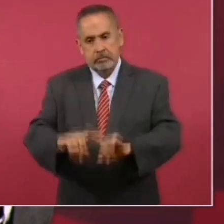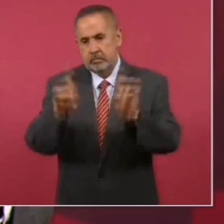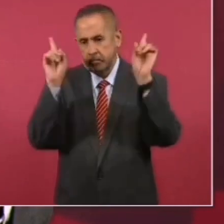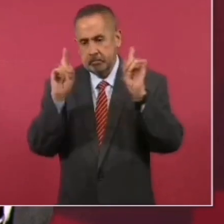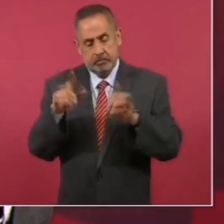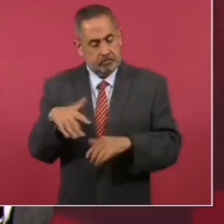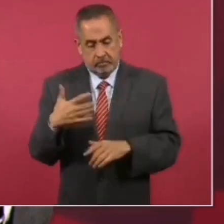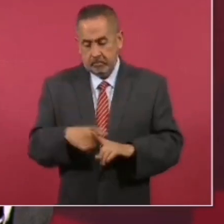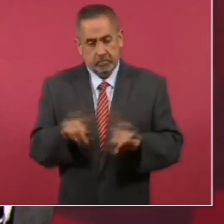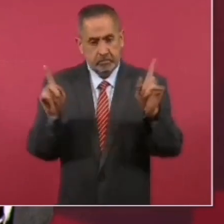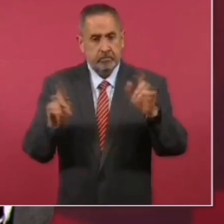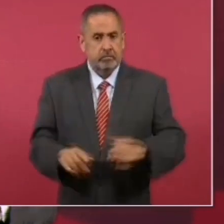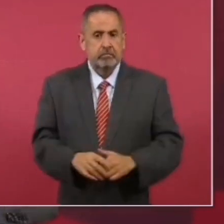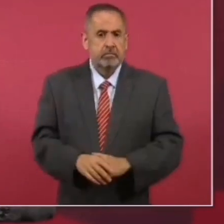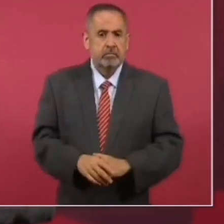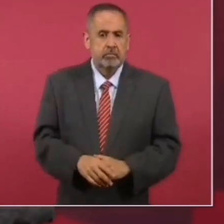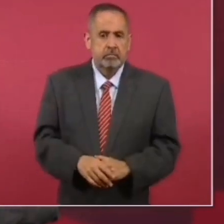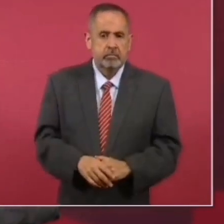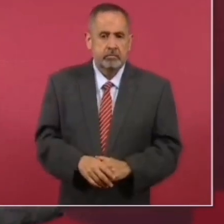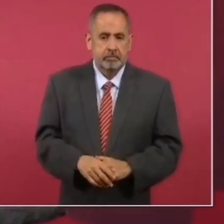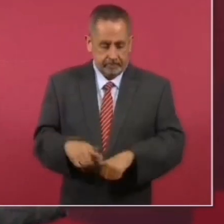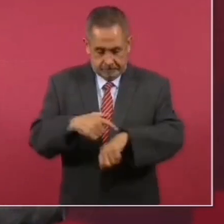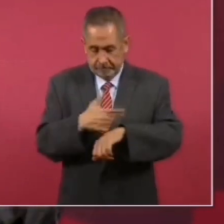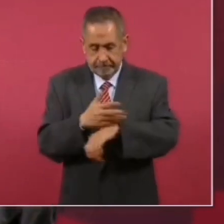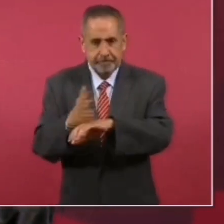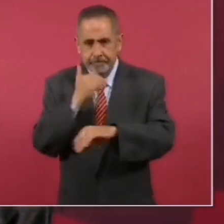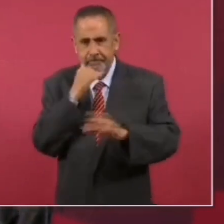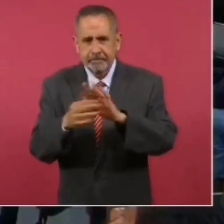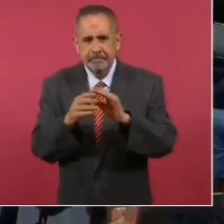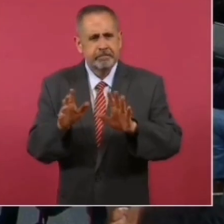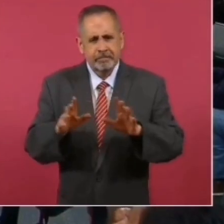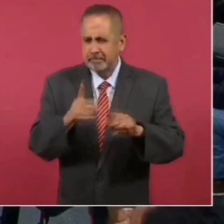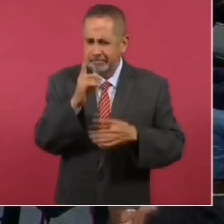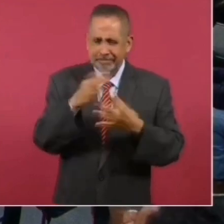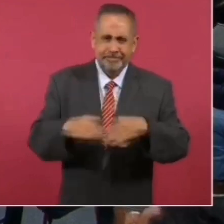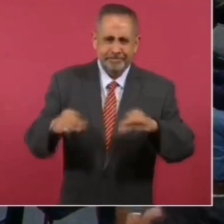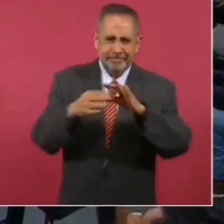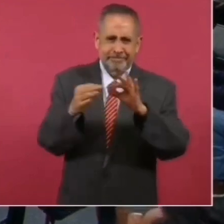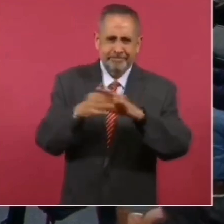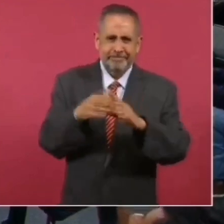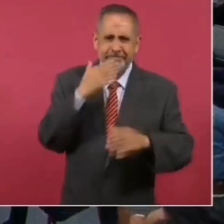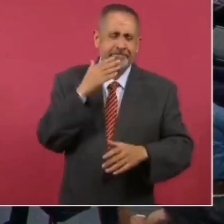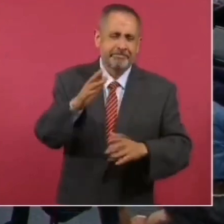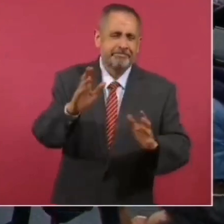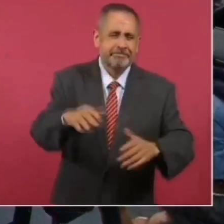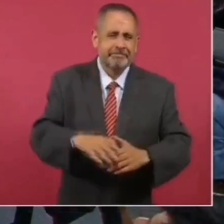completamente distinto. Ya nos pasamos del tiempo, pero es que es...